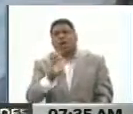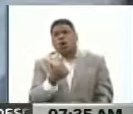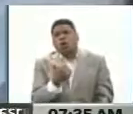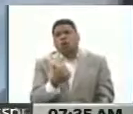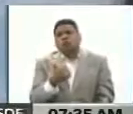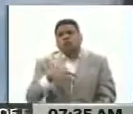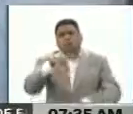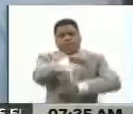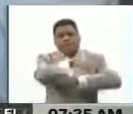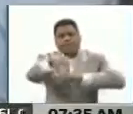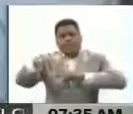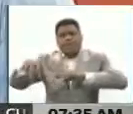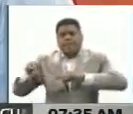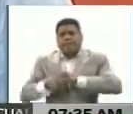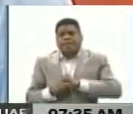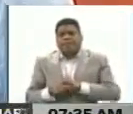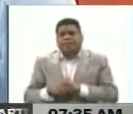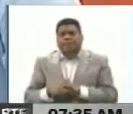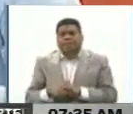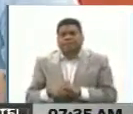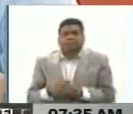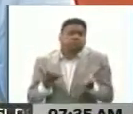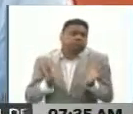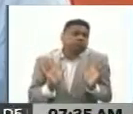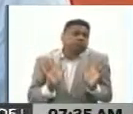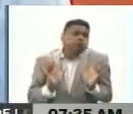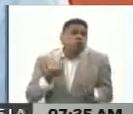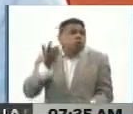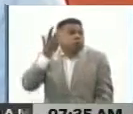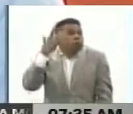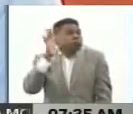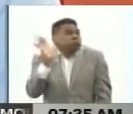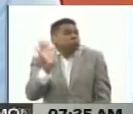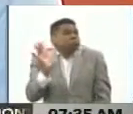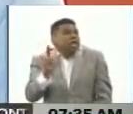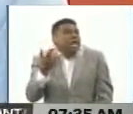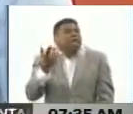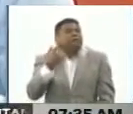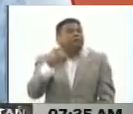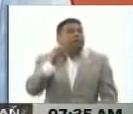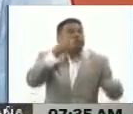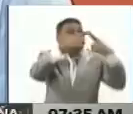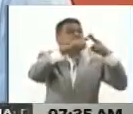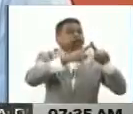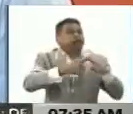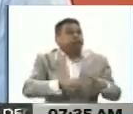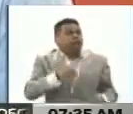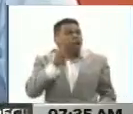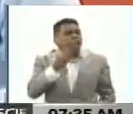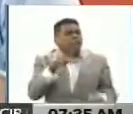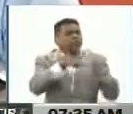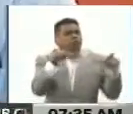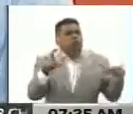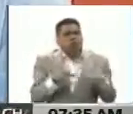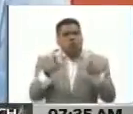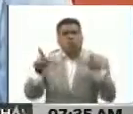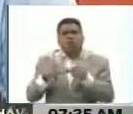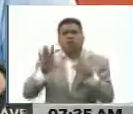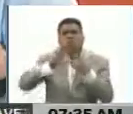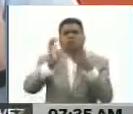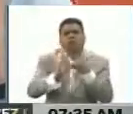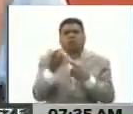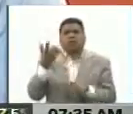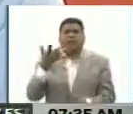más espacios culturales? El inventario nos los va a decir y seguramente que siempre va a hacer falta producir más espacios culturales, pero los que tenemos